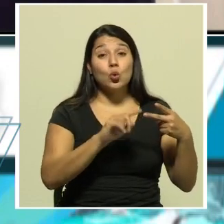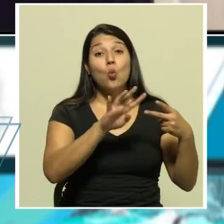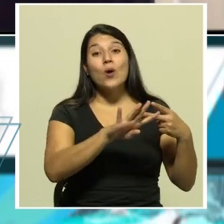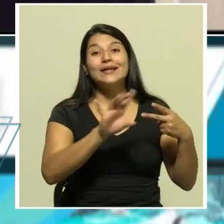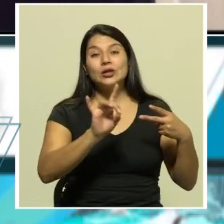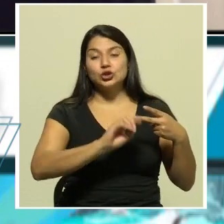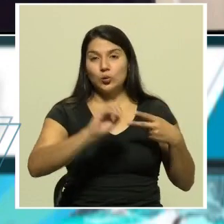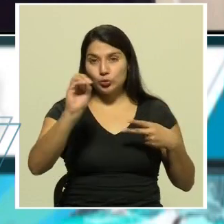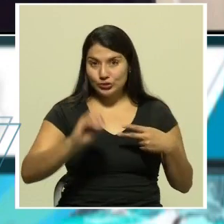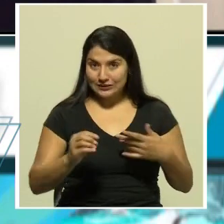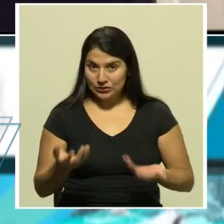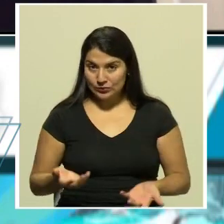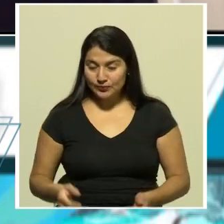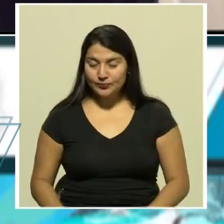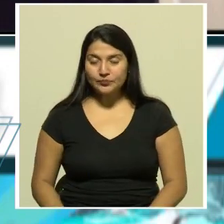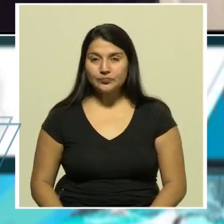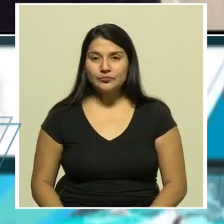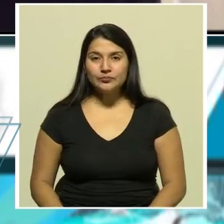48%.